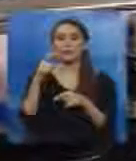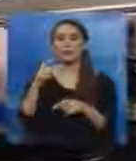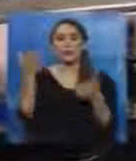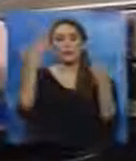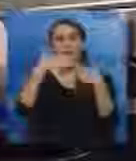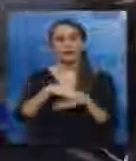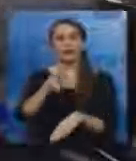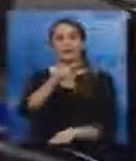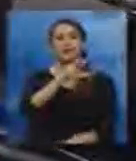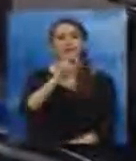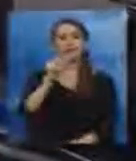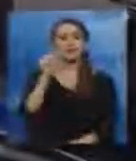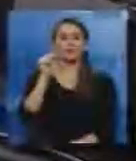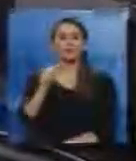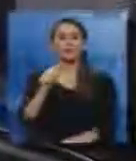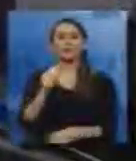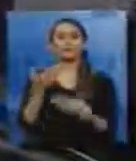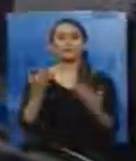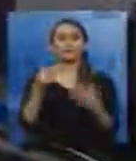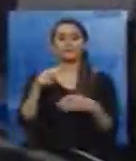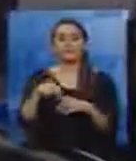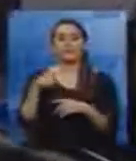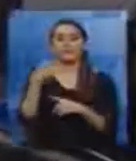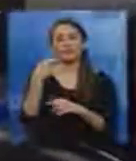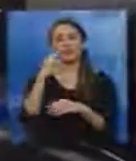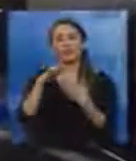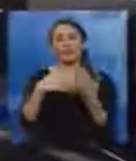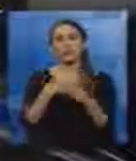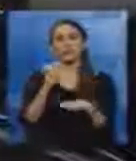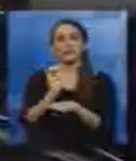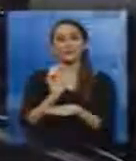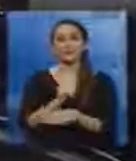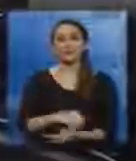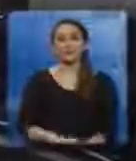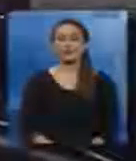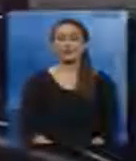que hagan o cocinen 2 horas diarias, 6 días a la semana, durante 4 semanas, consumen en promedio